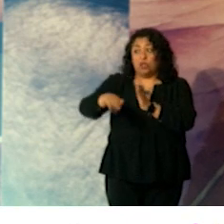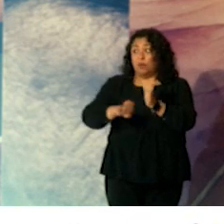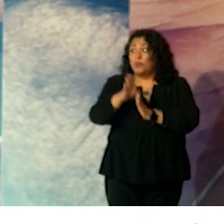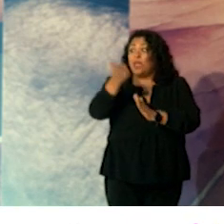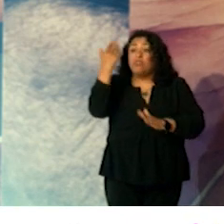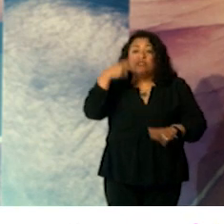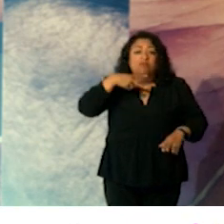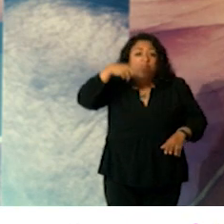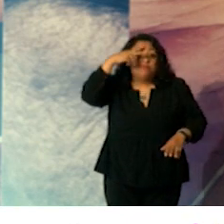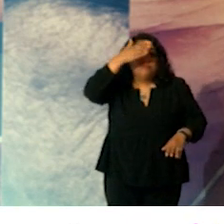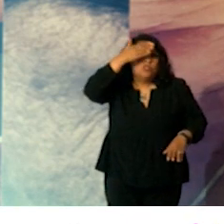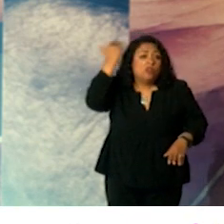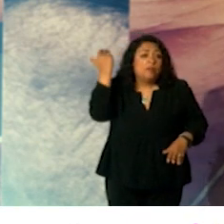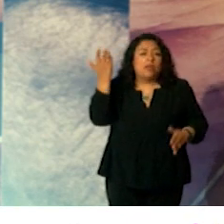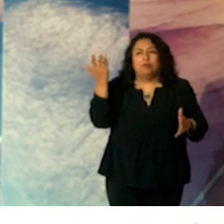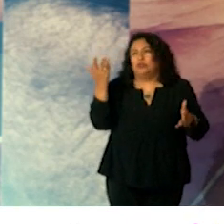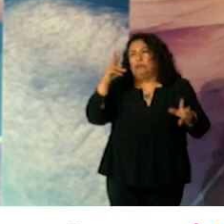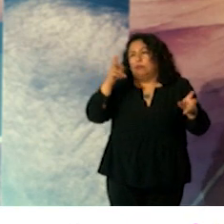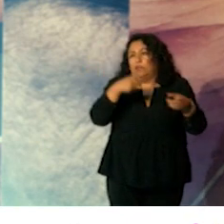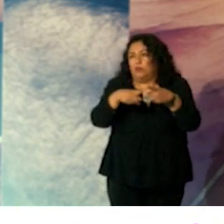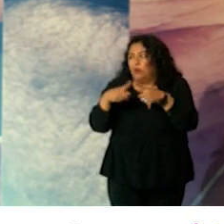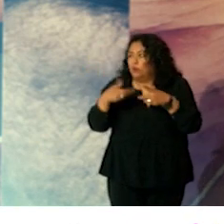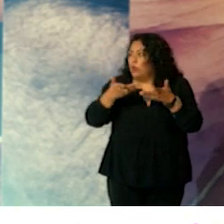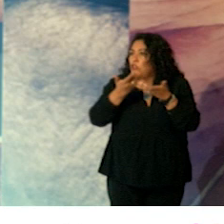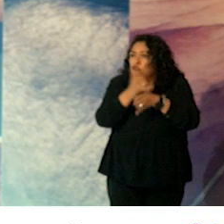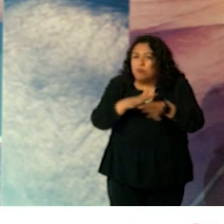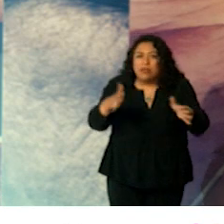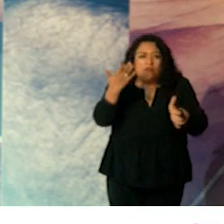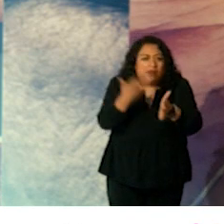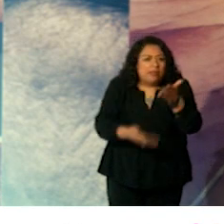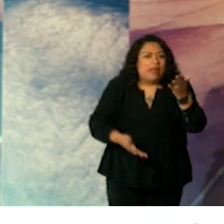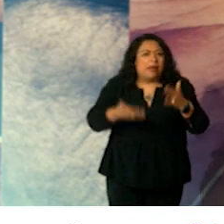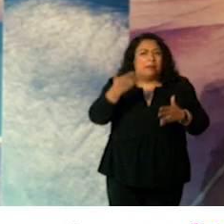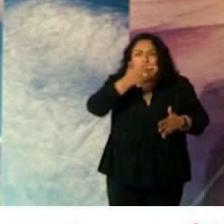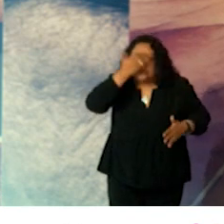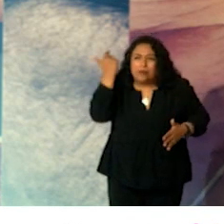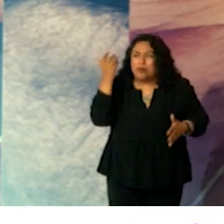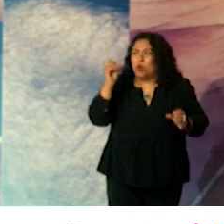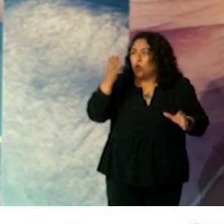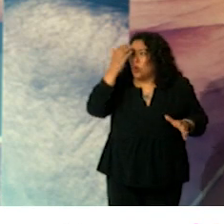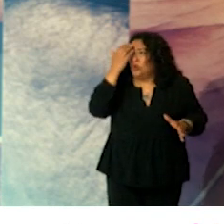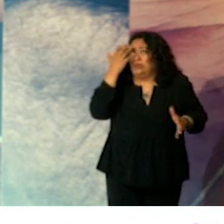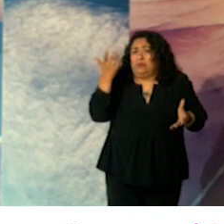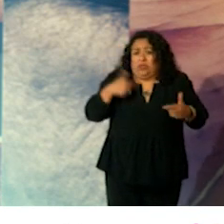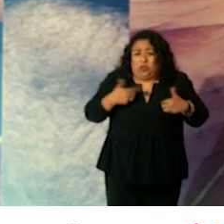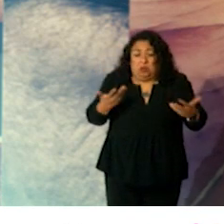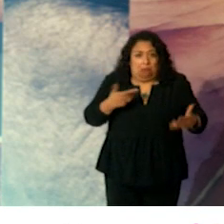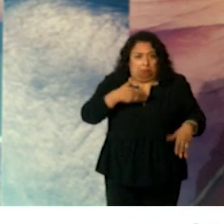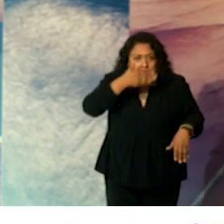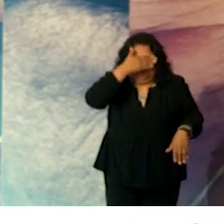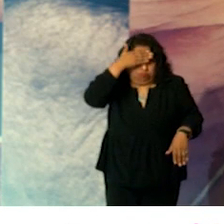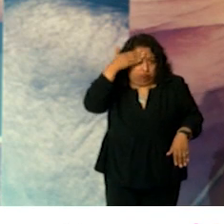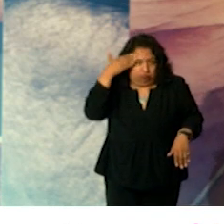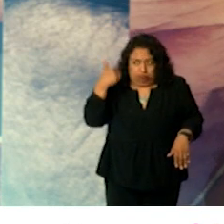éramos ignorantes, digamos, en muchos sentidos, porque no había la información ni sabíamos ni el conocimiento de lo que estábamos haciendo.